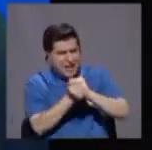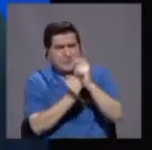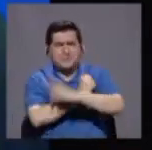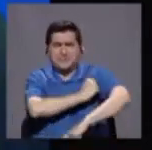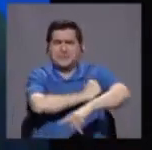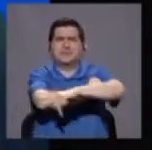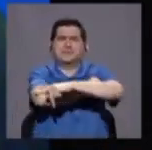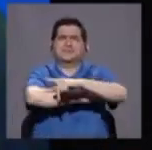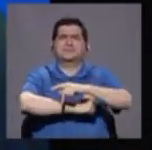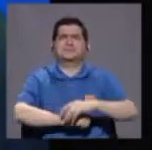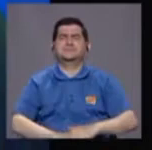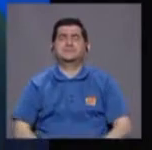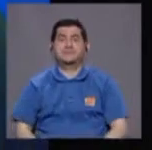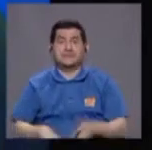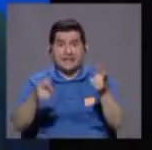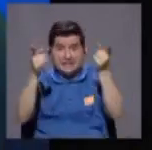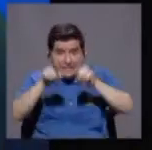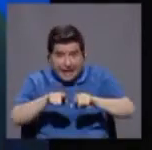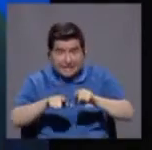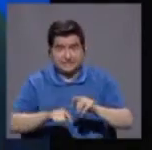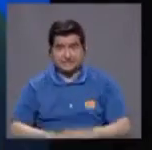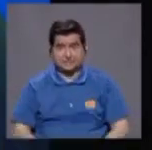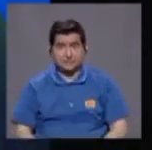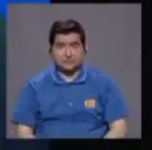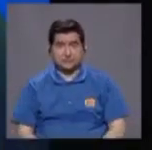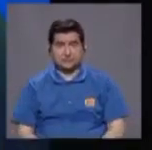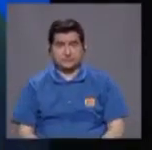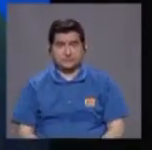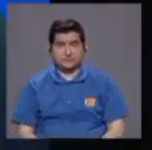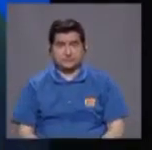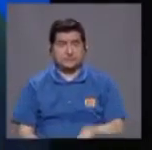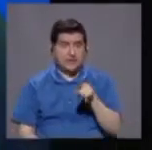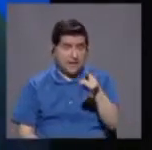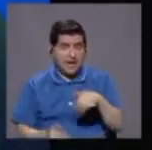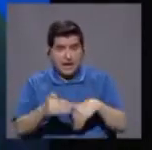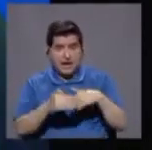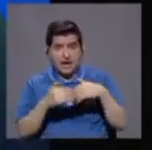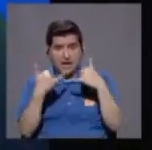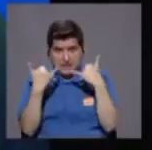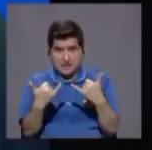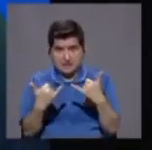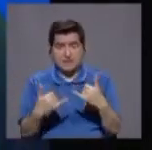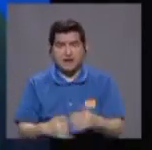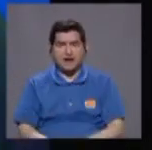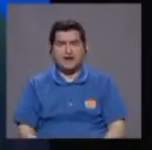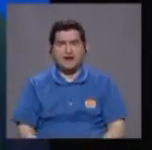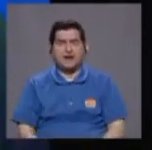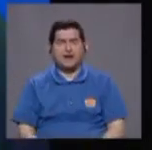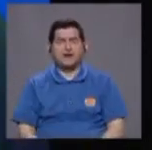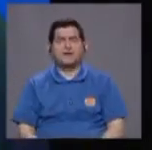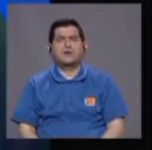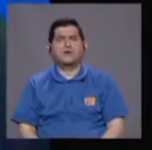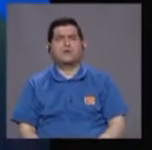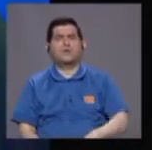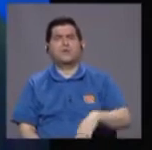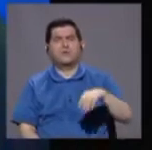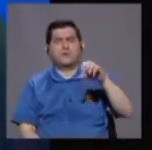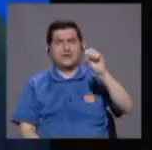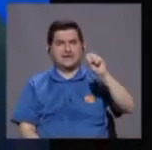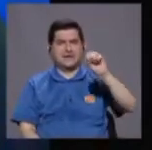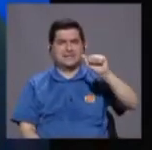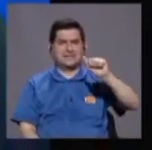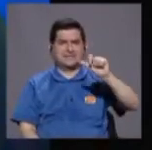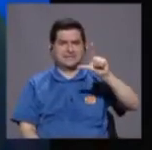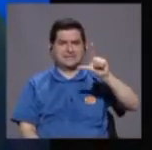país. De hecho, cuando él después cuando llega Carlos Salinas de Gortari de presidente de